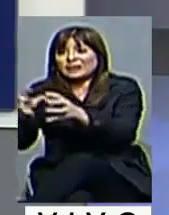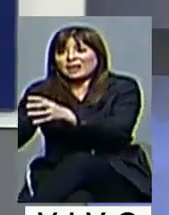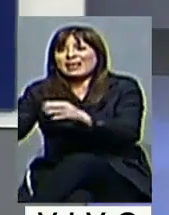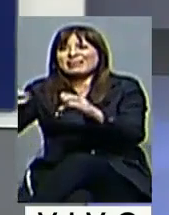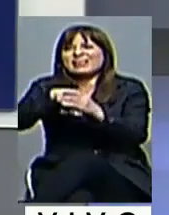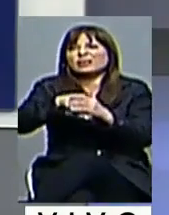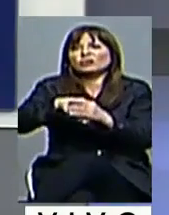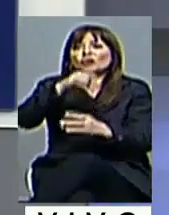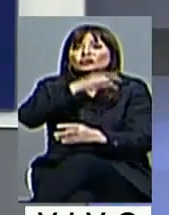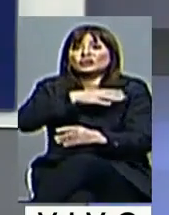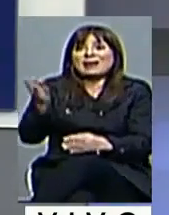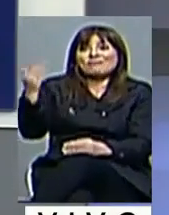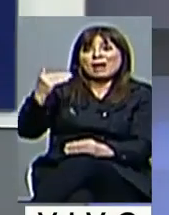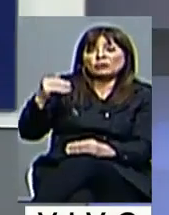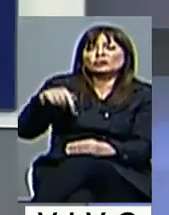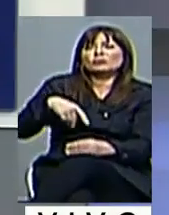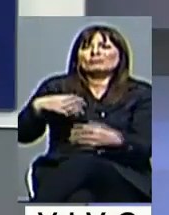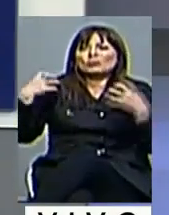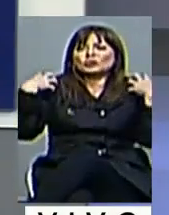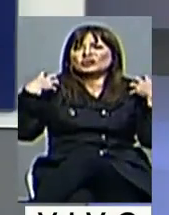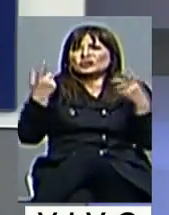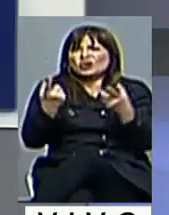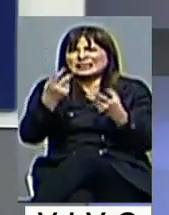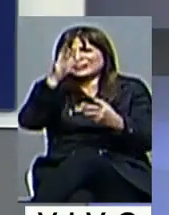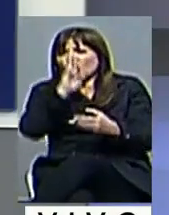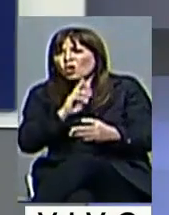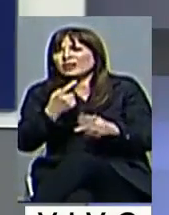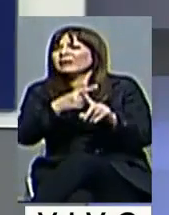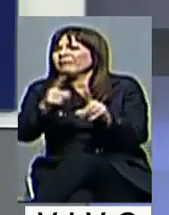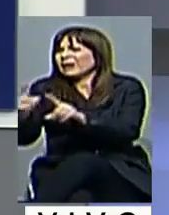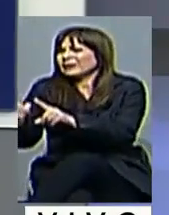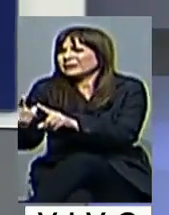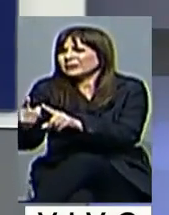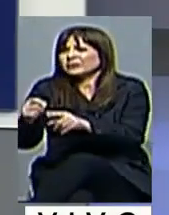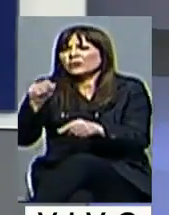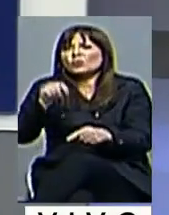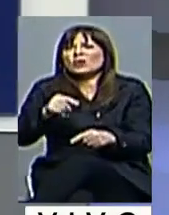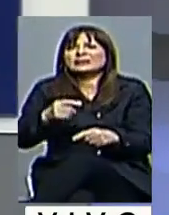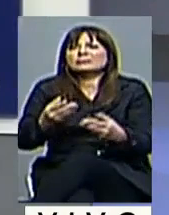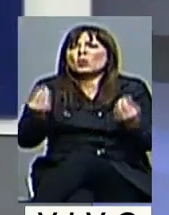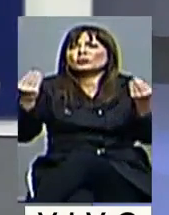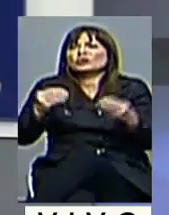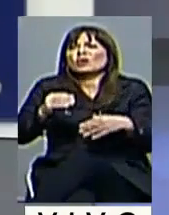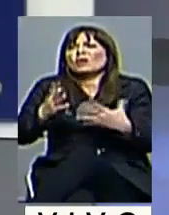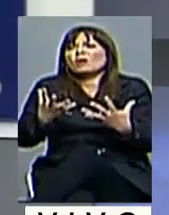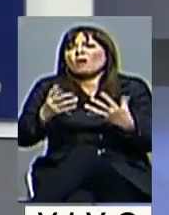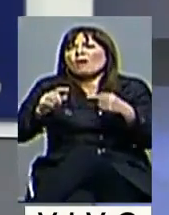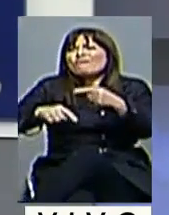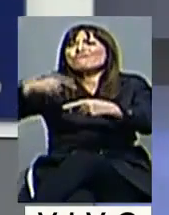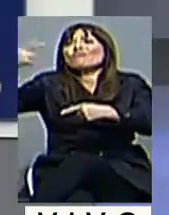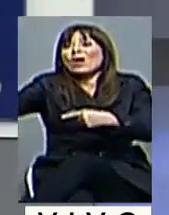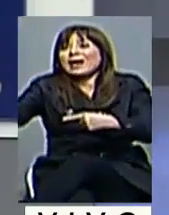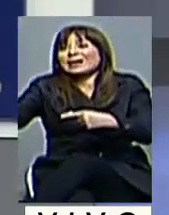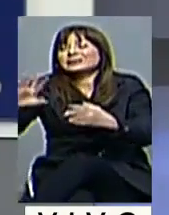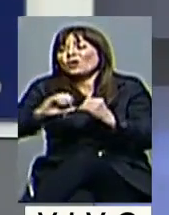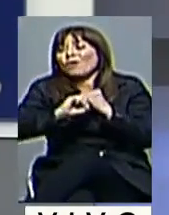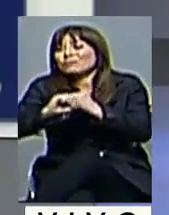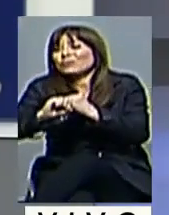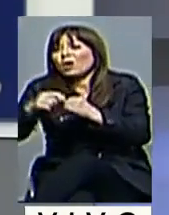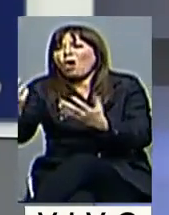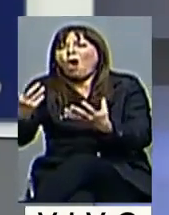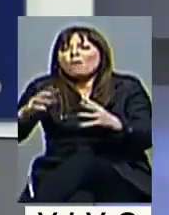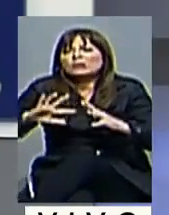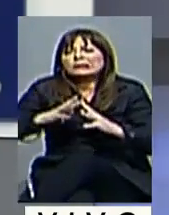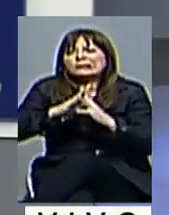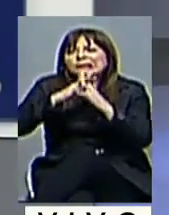de Chile Vamos van a tener posiciones completamente distintas. Entonces ahí ya no es tanto lo externo, la oposición a Piñera como tal, sino que cómo se